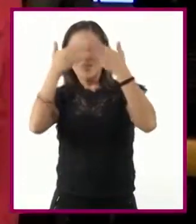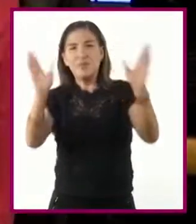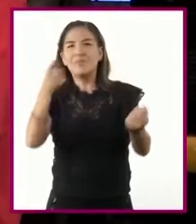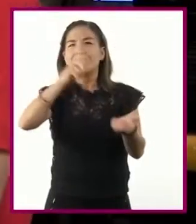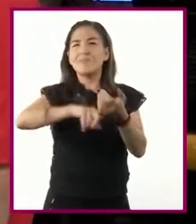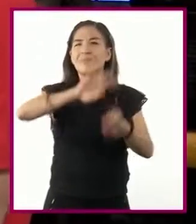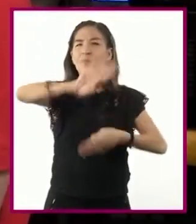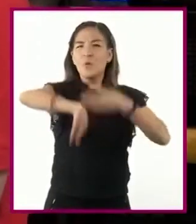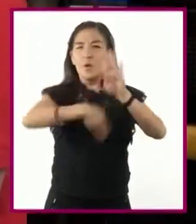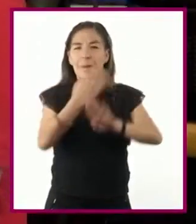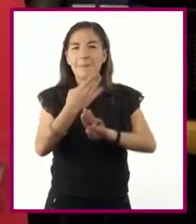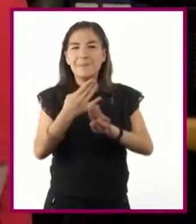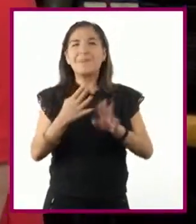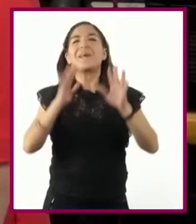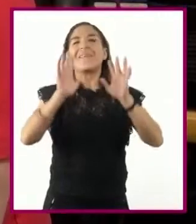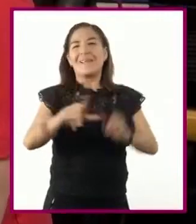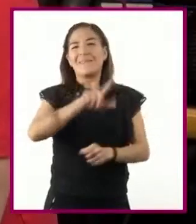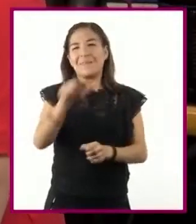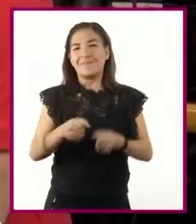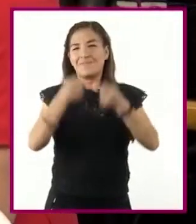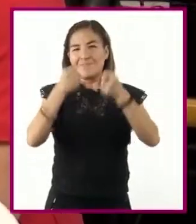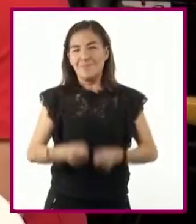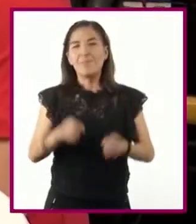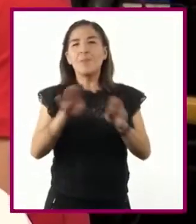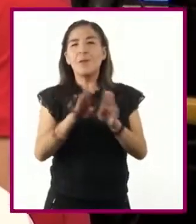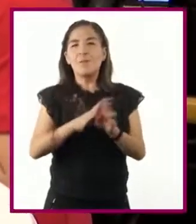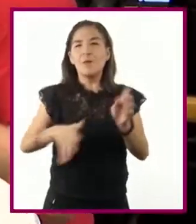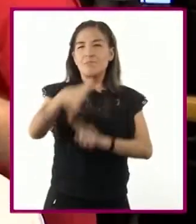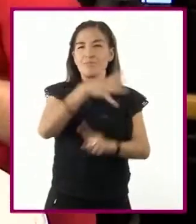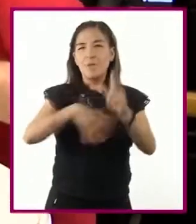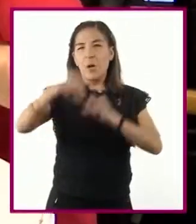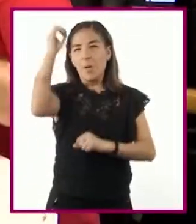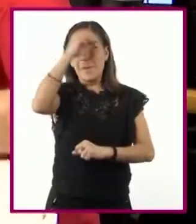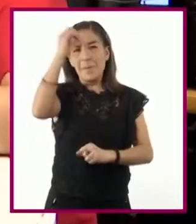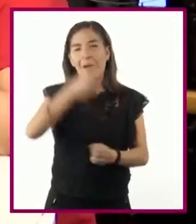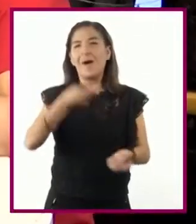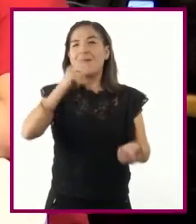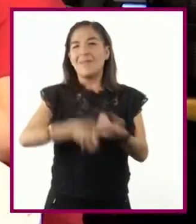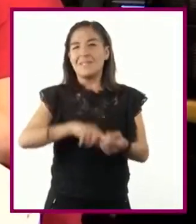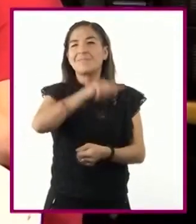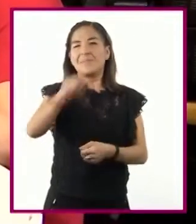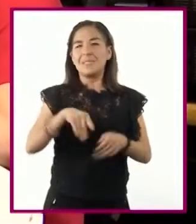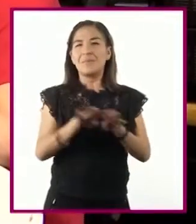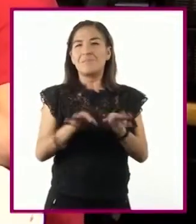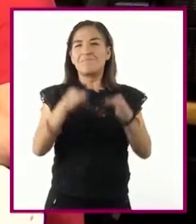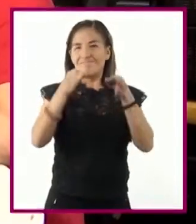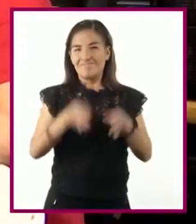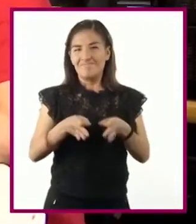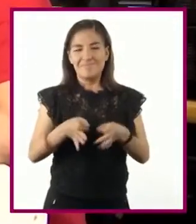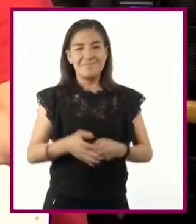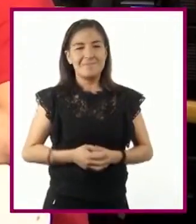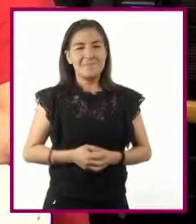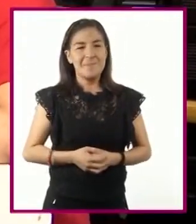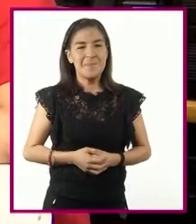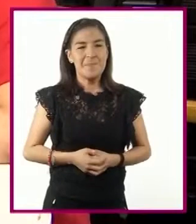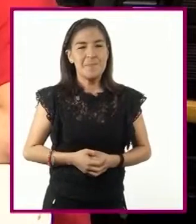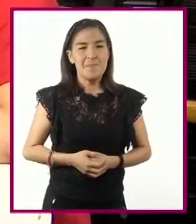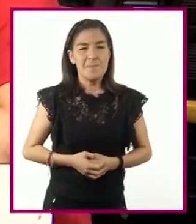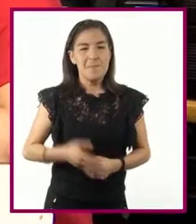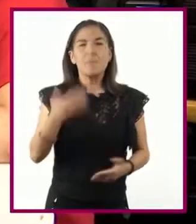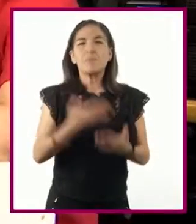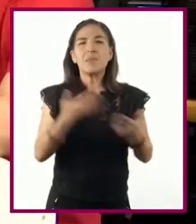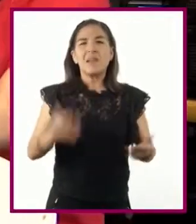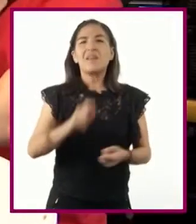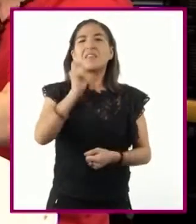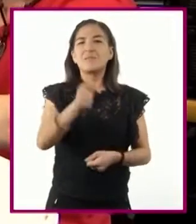mundo y afianza su configuración de la identidad. Actualmente existe un